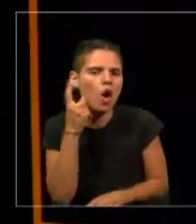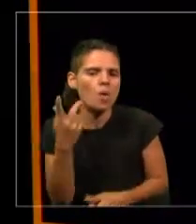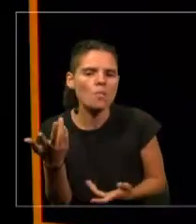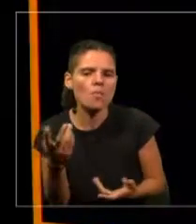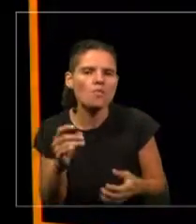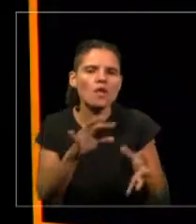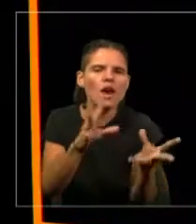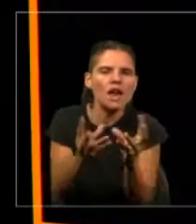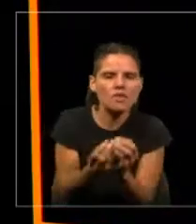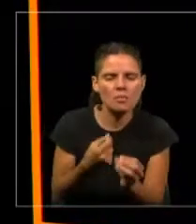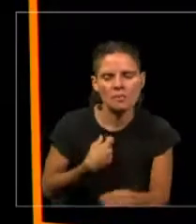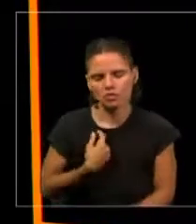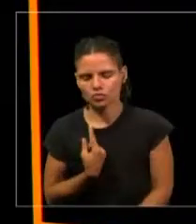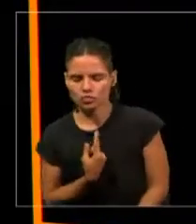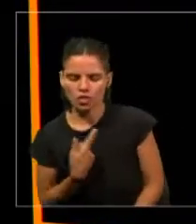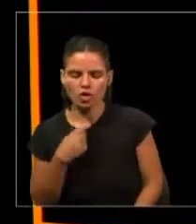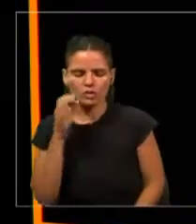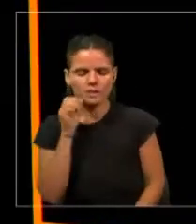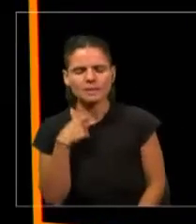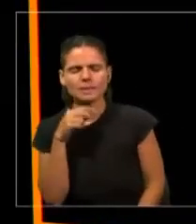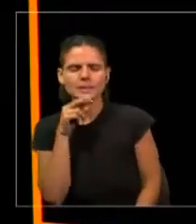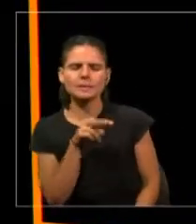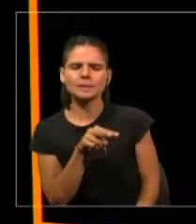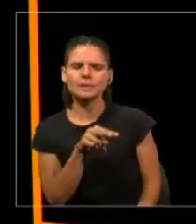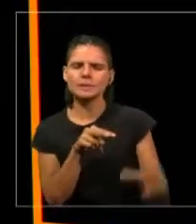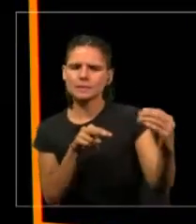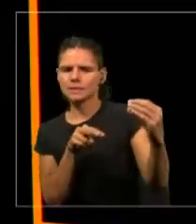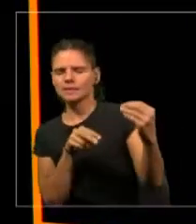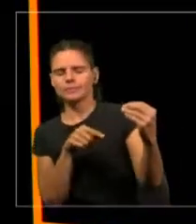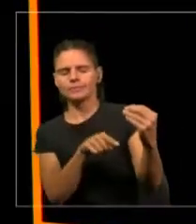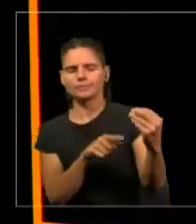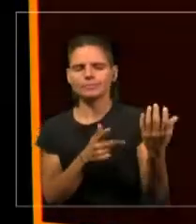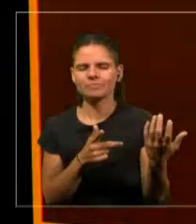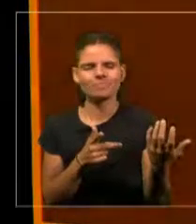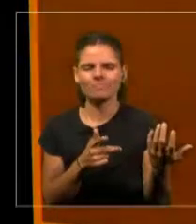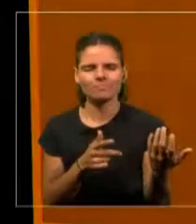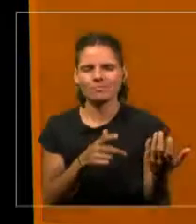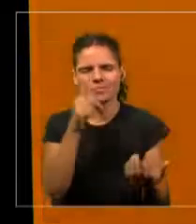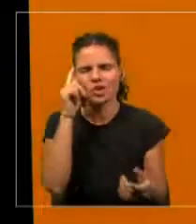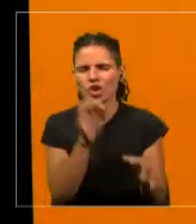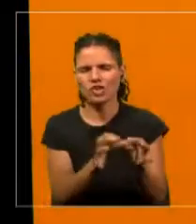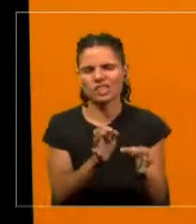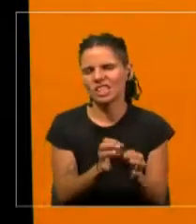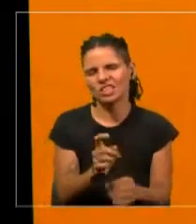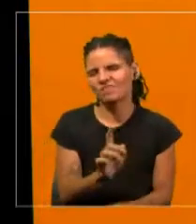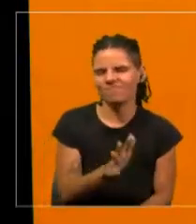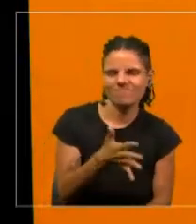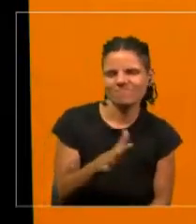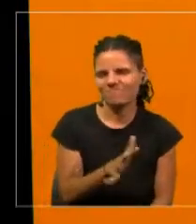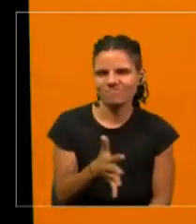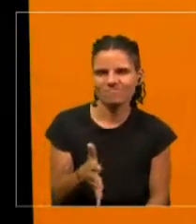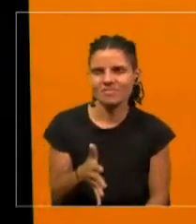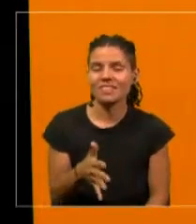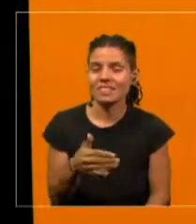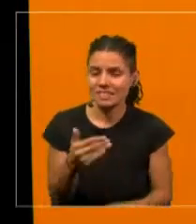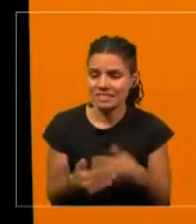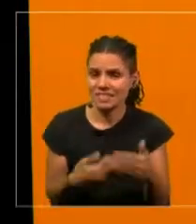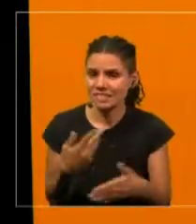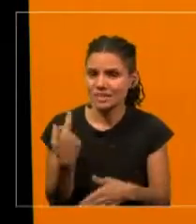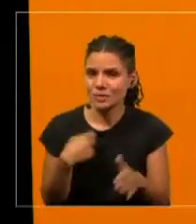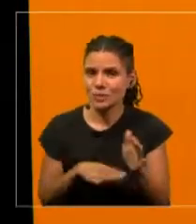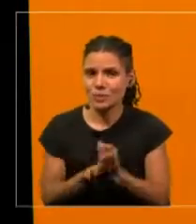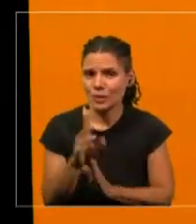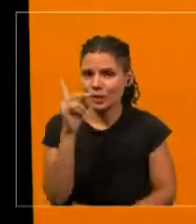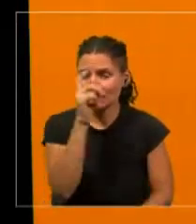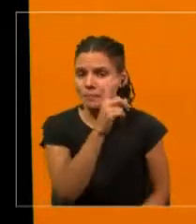decir, ¿sabes qué? No creo que sea una buena sugerencia. Va a ser cada vez más difícil.